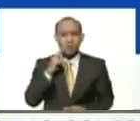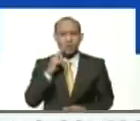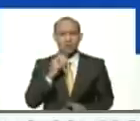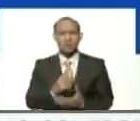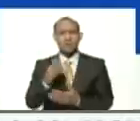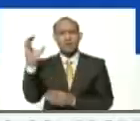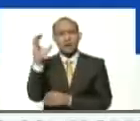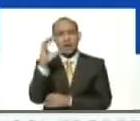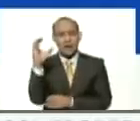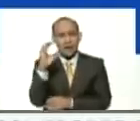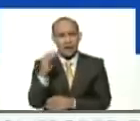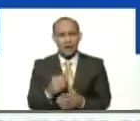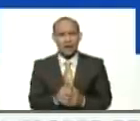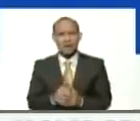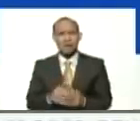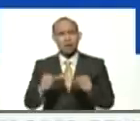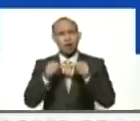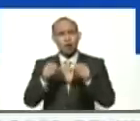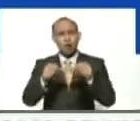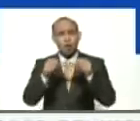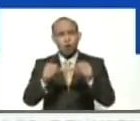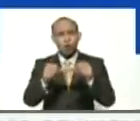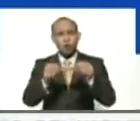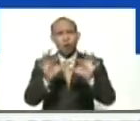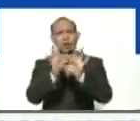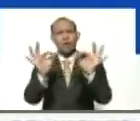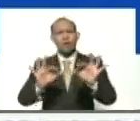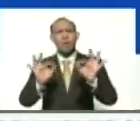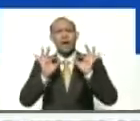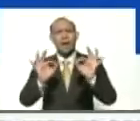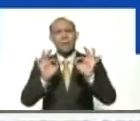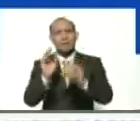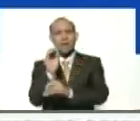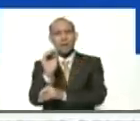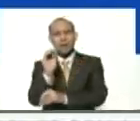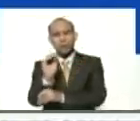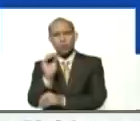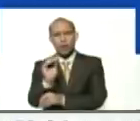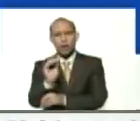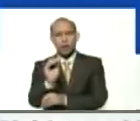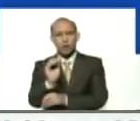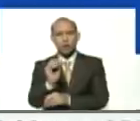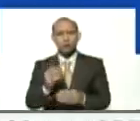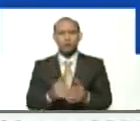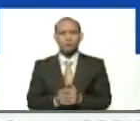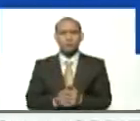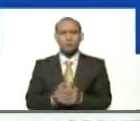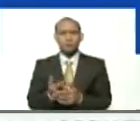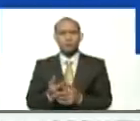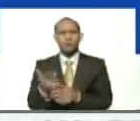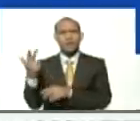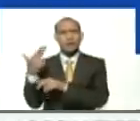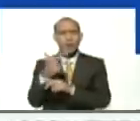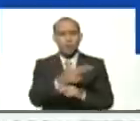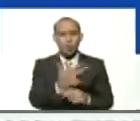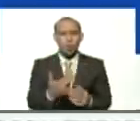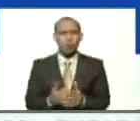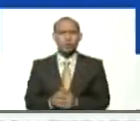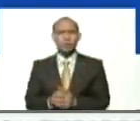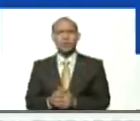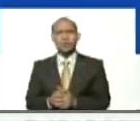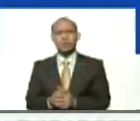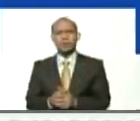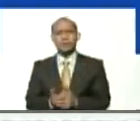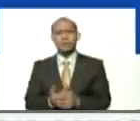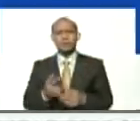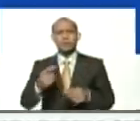región capital mantenemos medidas especiales de bioseguridad en lo que tiene que ver con el transporte en lo que tiene que ver